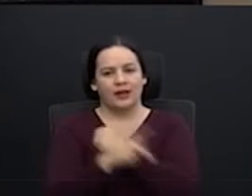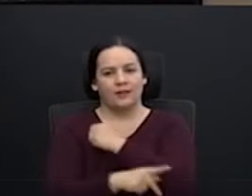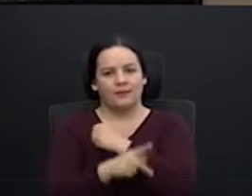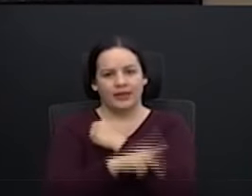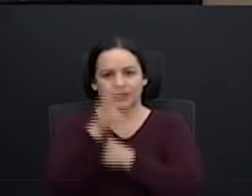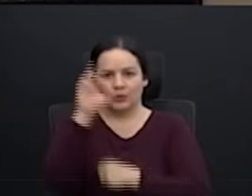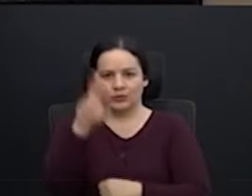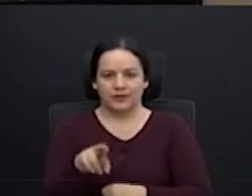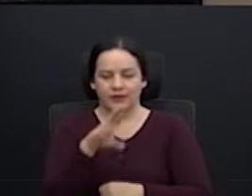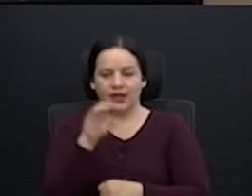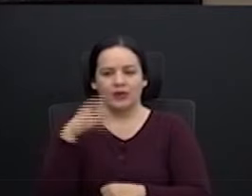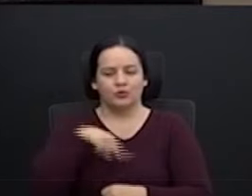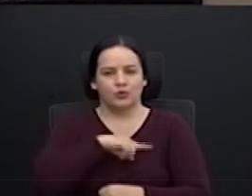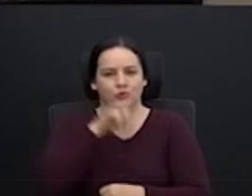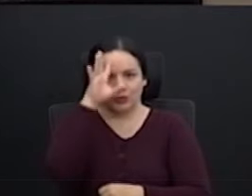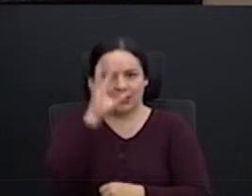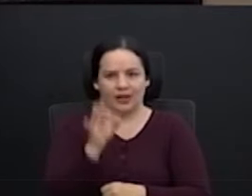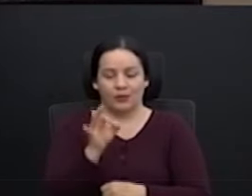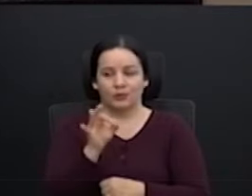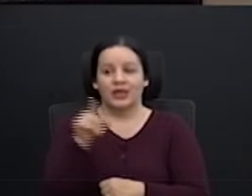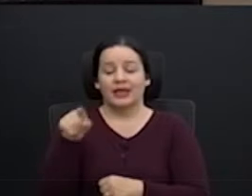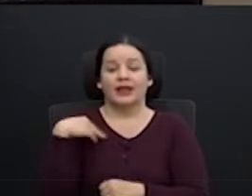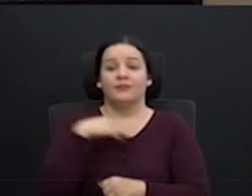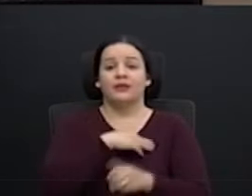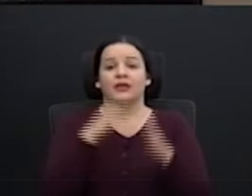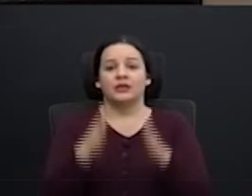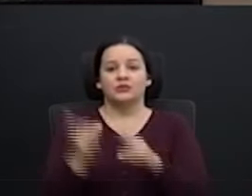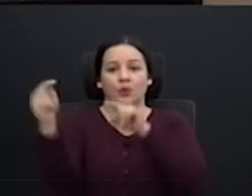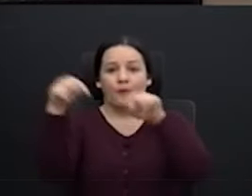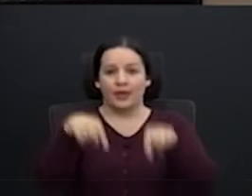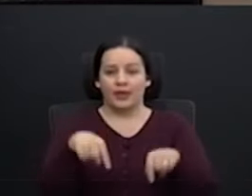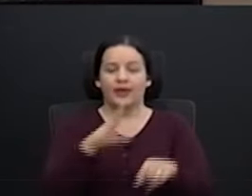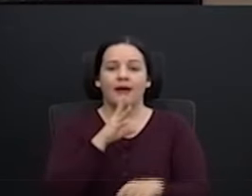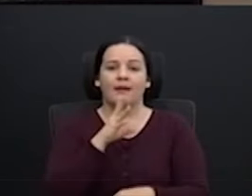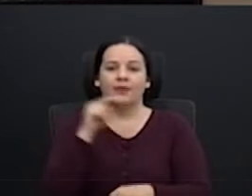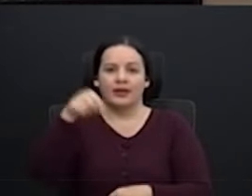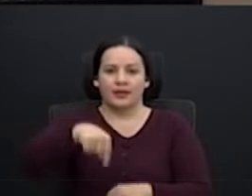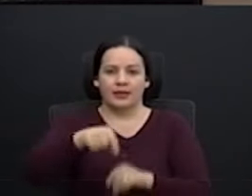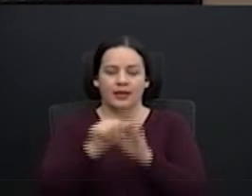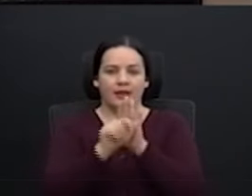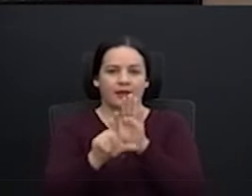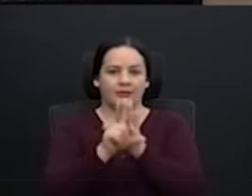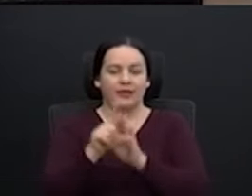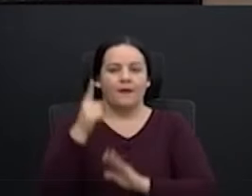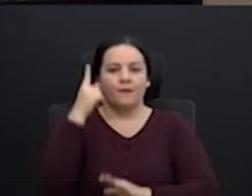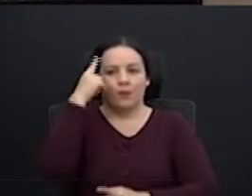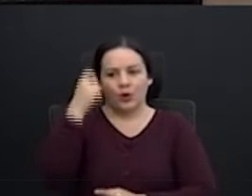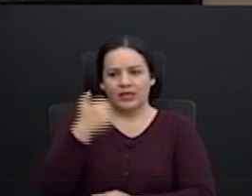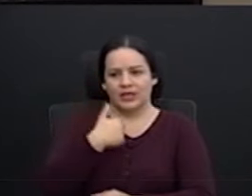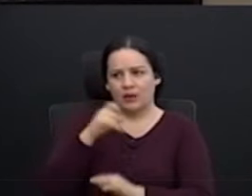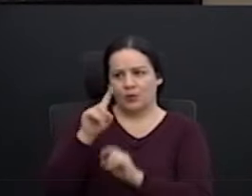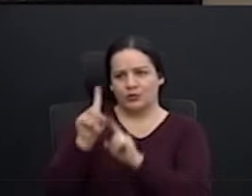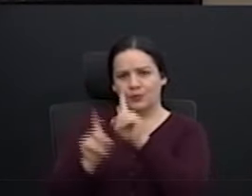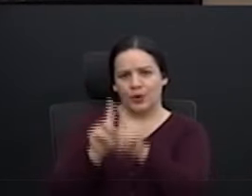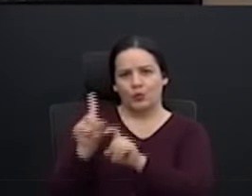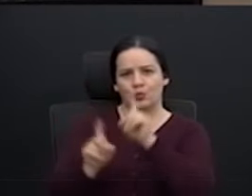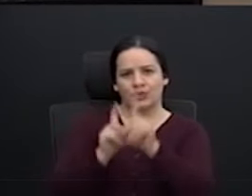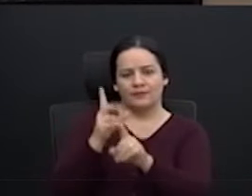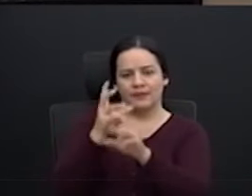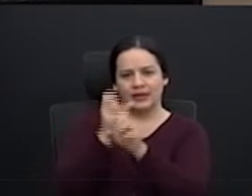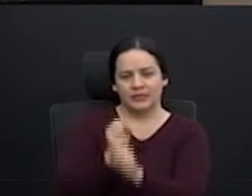creemos fundamental que el señor ministro comparezca ante el plenario legislativo, porque tenemos muchas preguntas para formularle